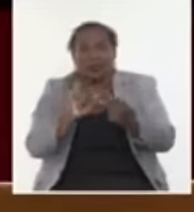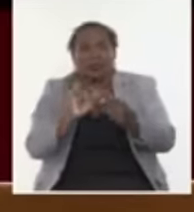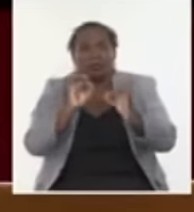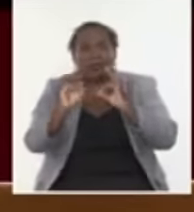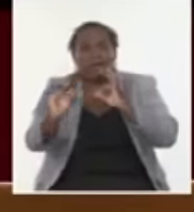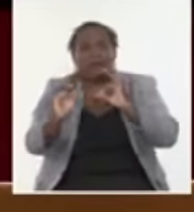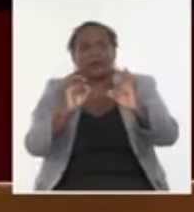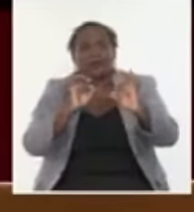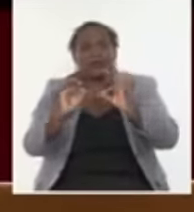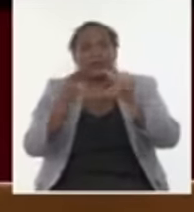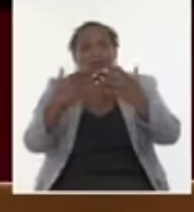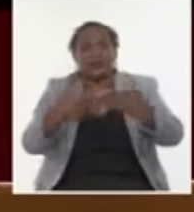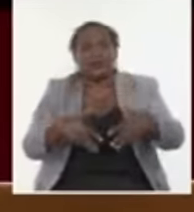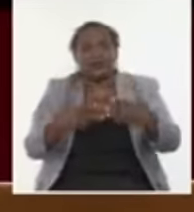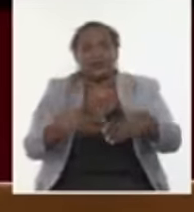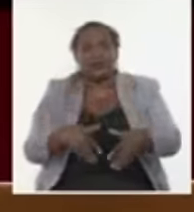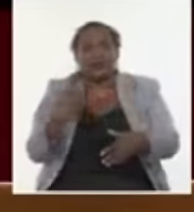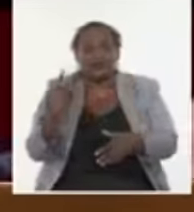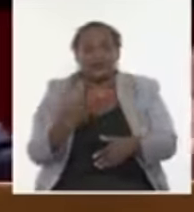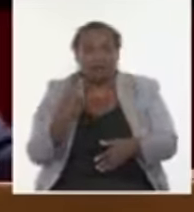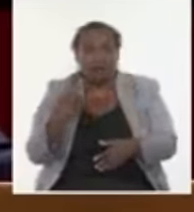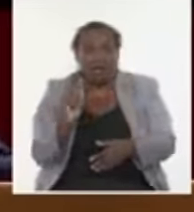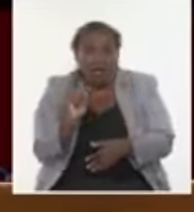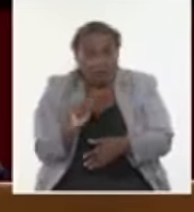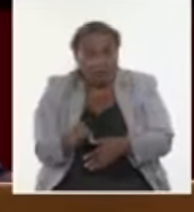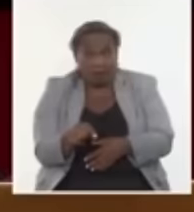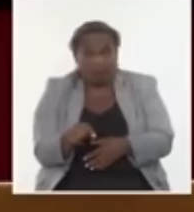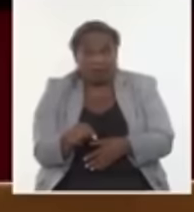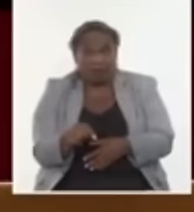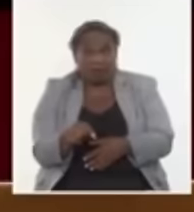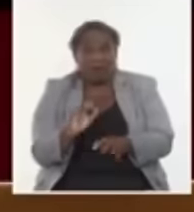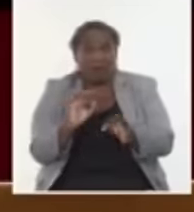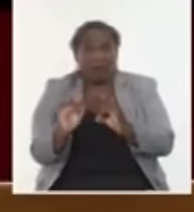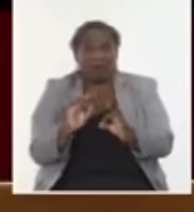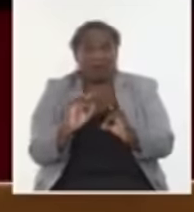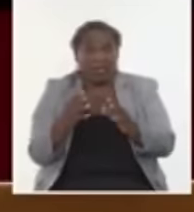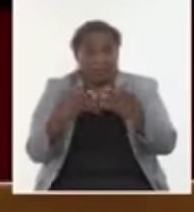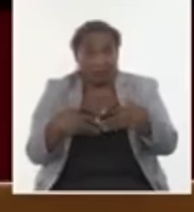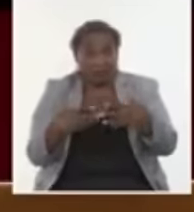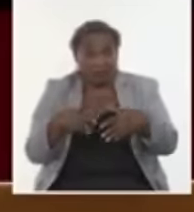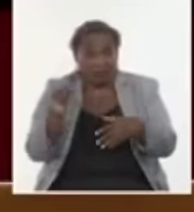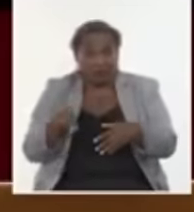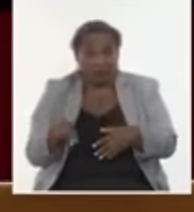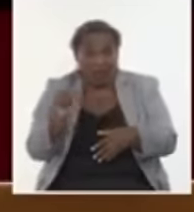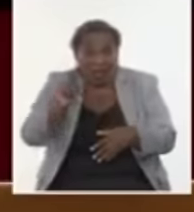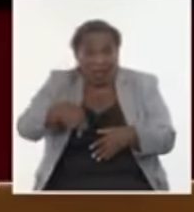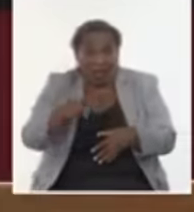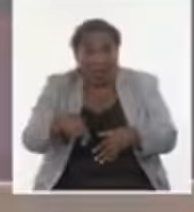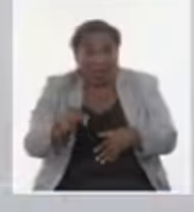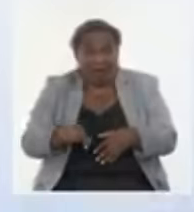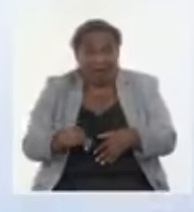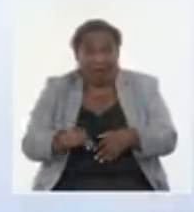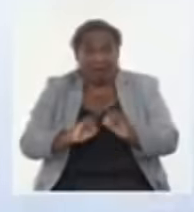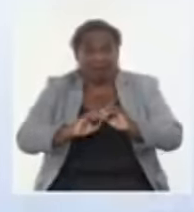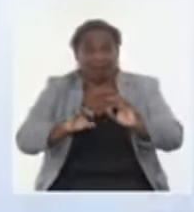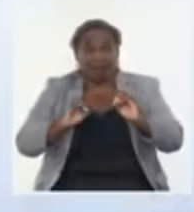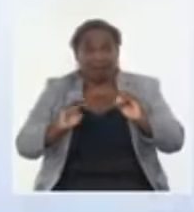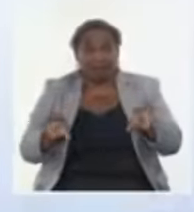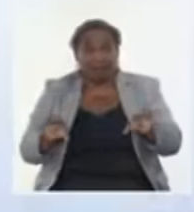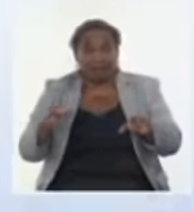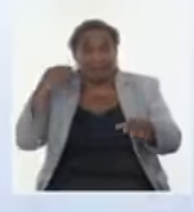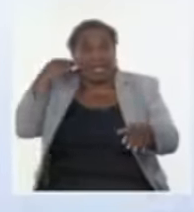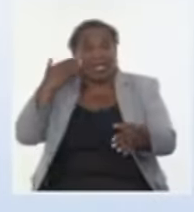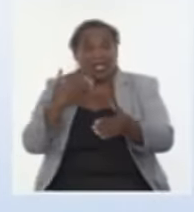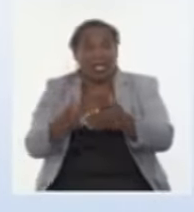producción nacional, también para proteger los que producen aquí, se incrementaron hasta la fecha las